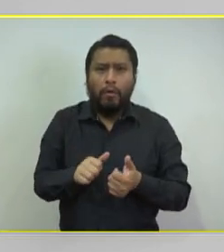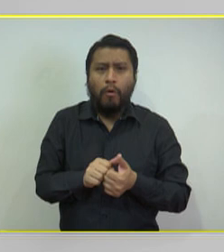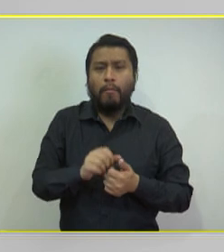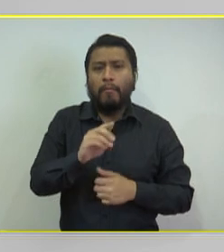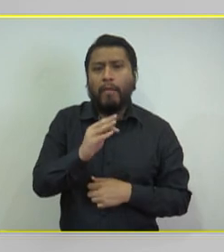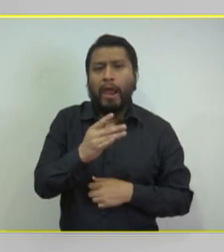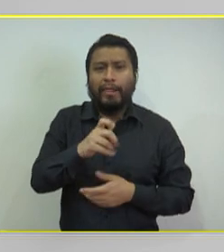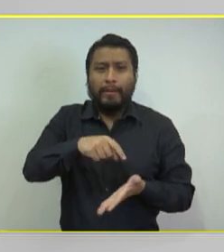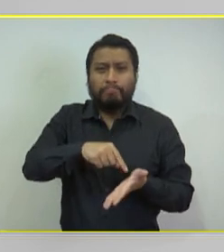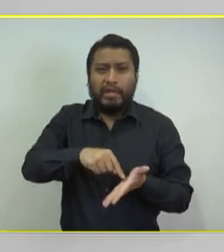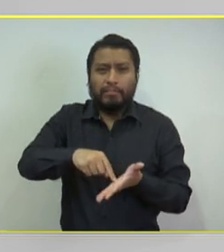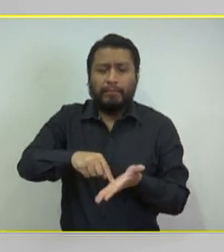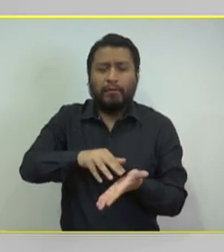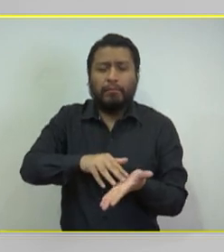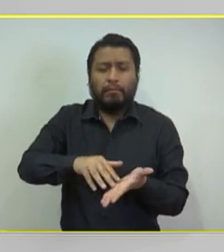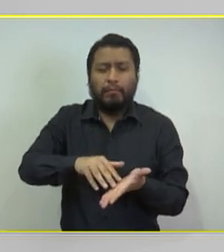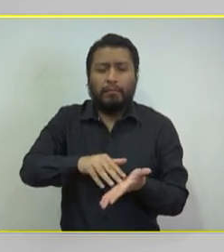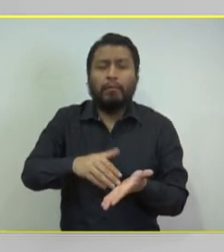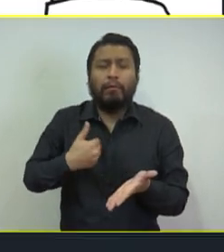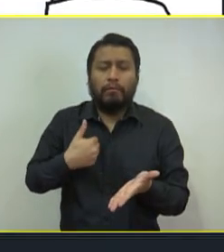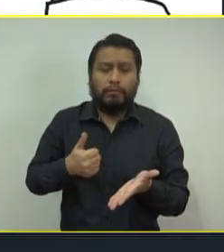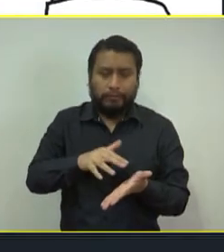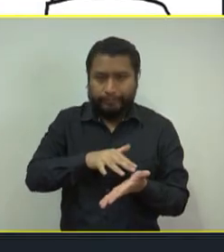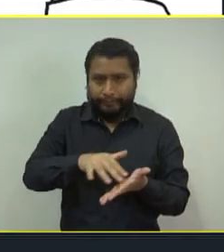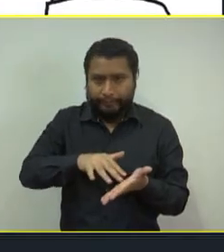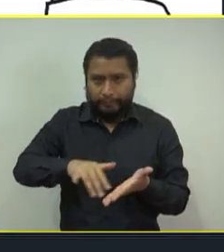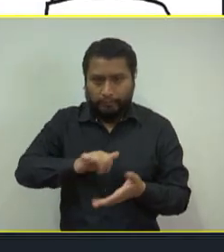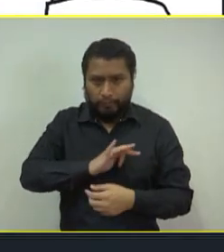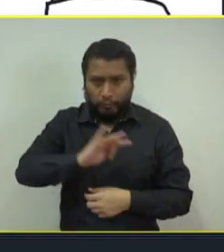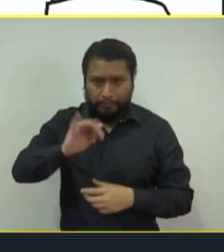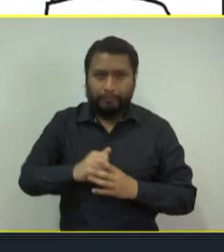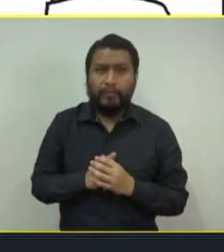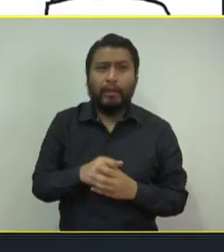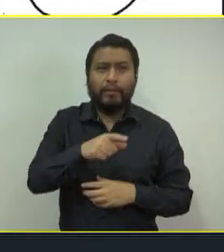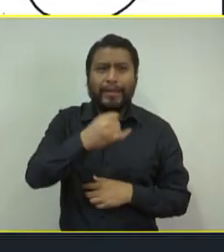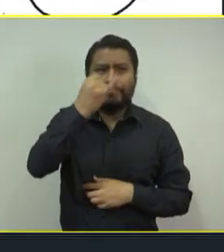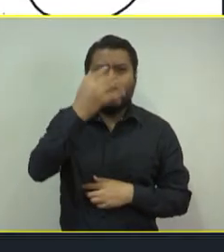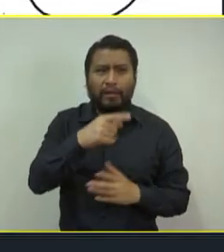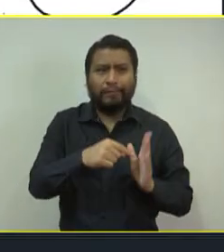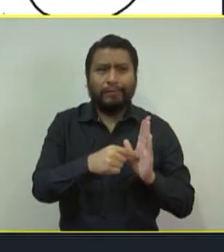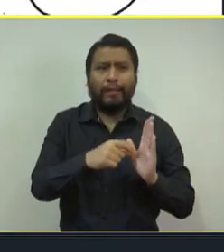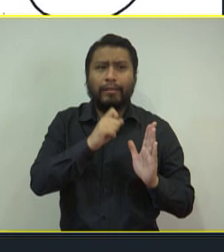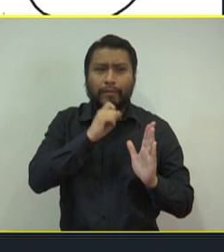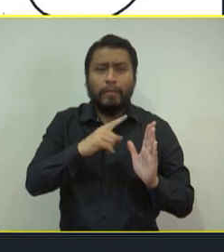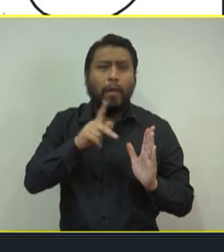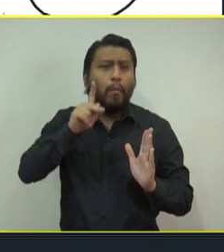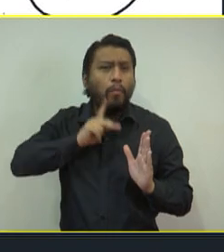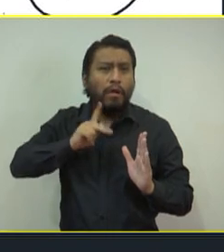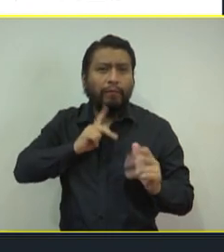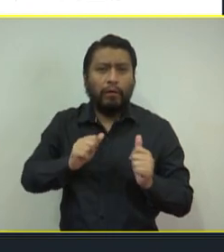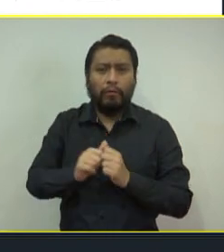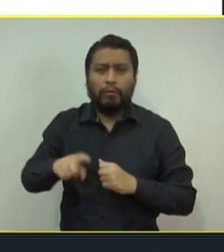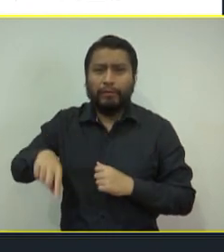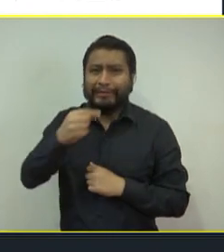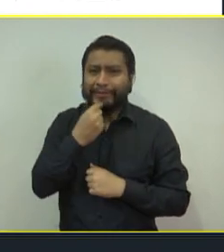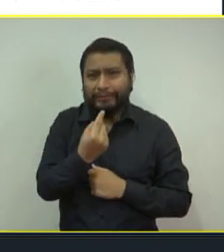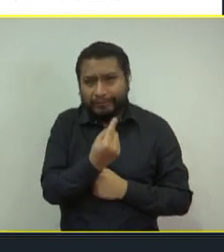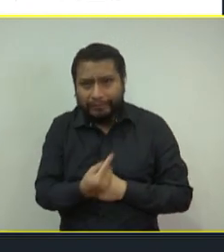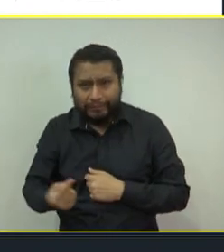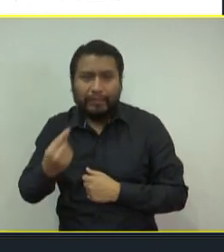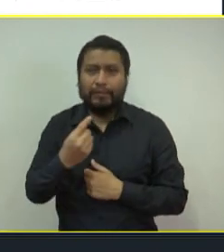son imágenes hápticas, que para esas realizamos algunas pruebas con niños normovisuales de 5 a 7